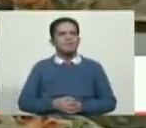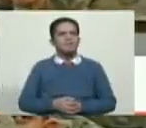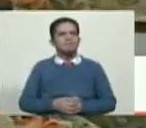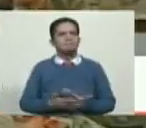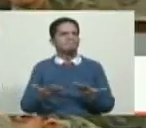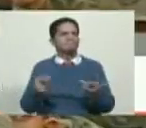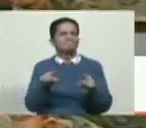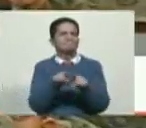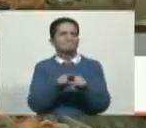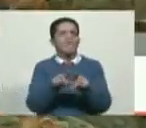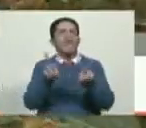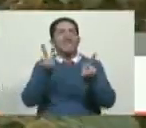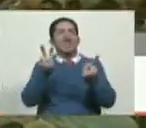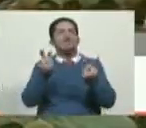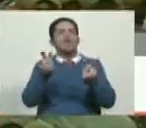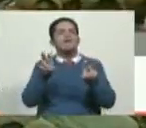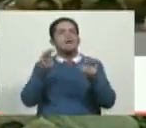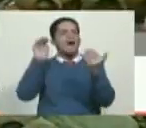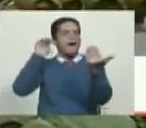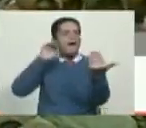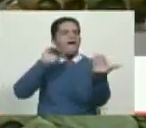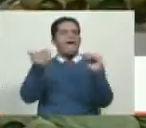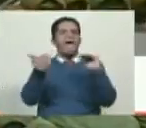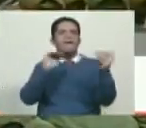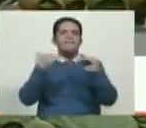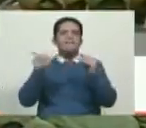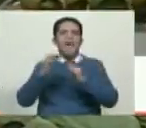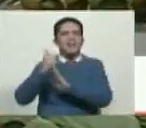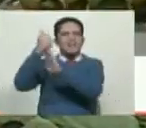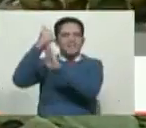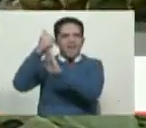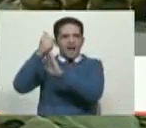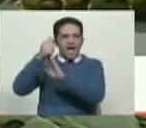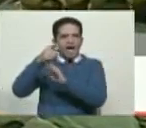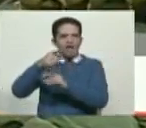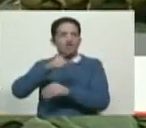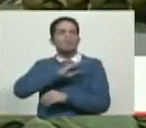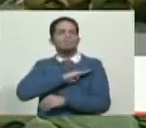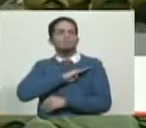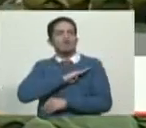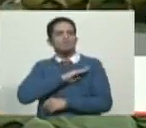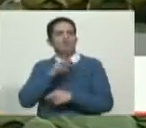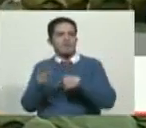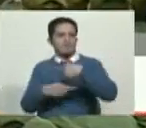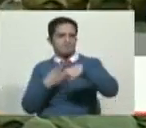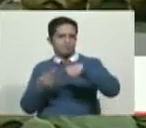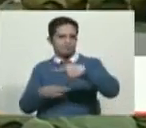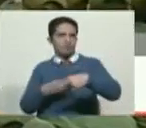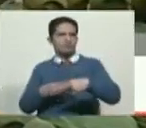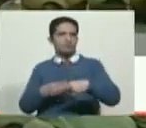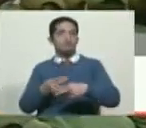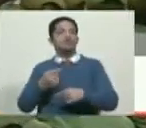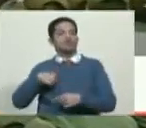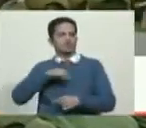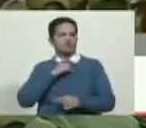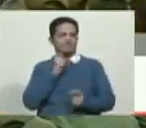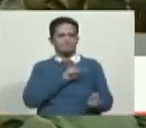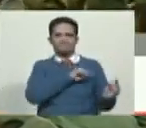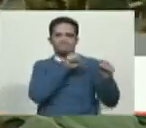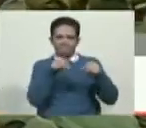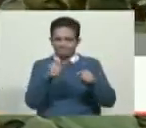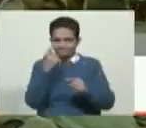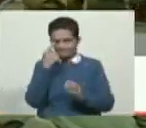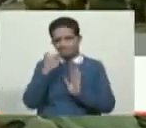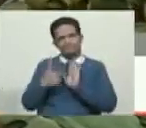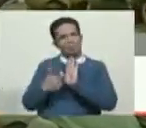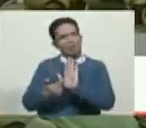la nueva ética del liderazgo militar chavista y revolucionario, pero por eso estamos aquí, ratificándole la lealtad